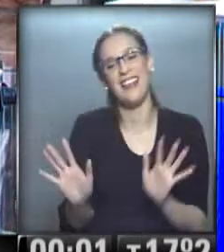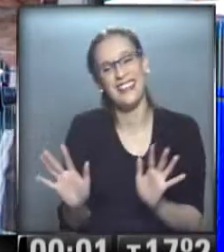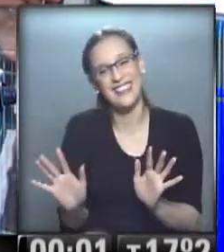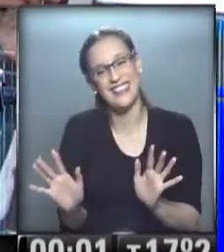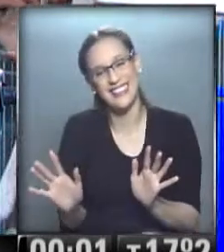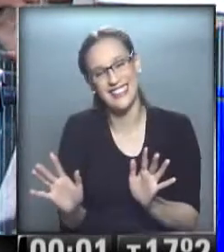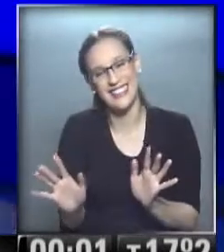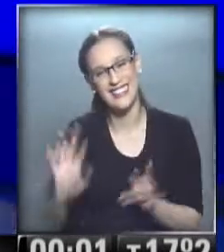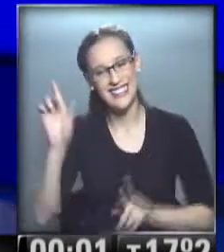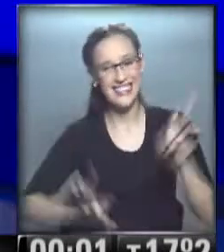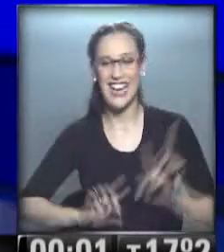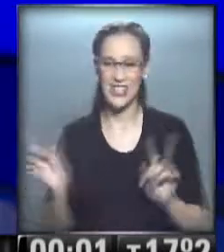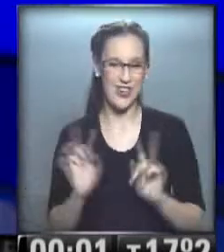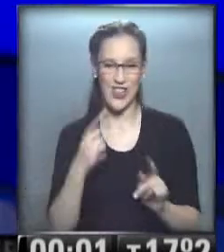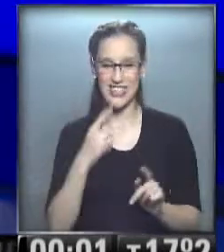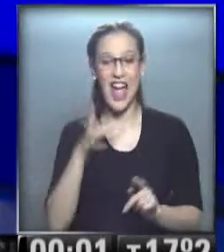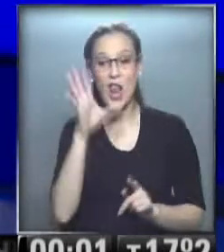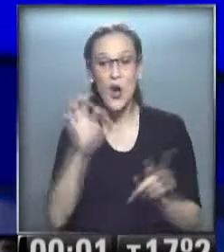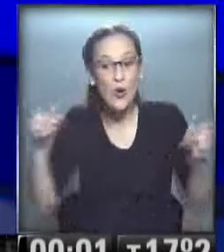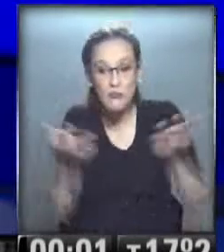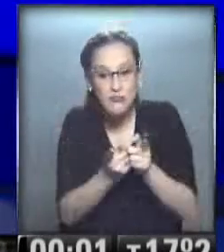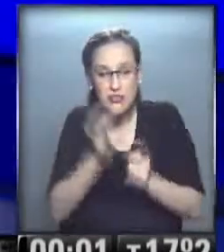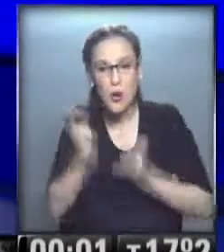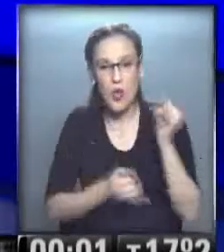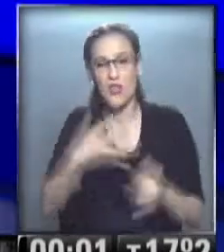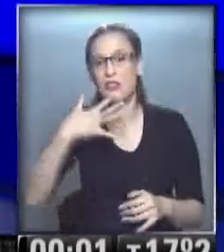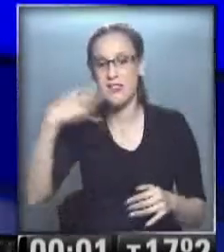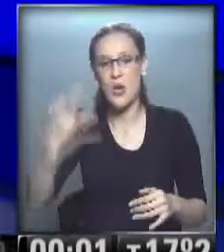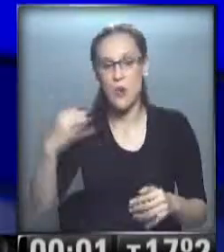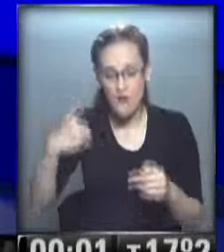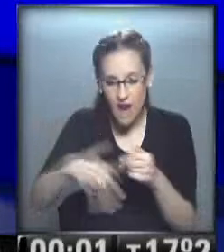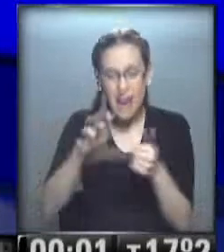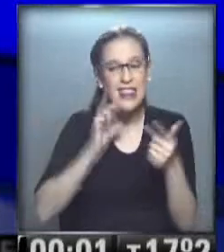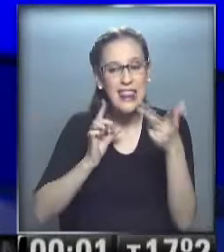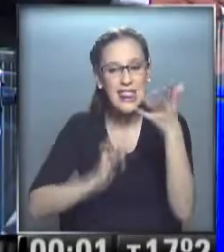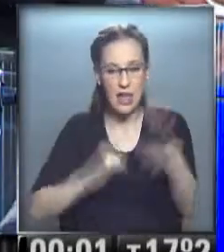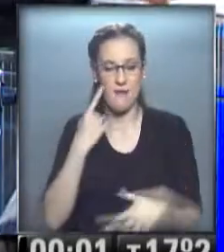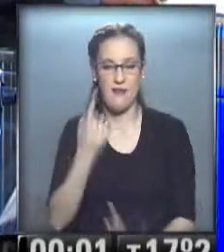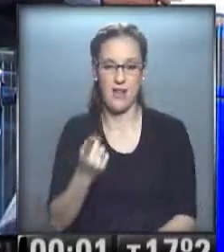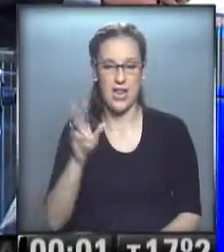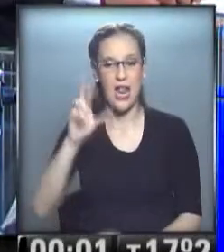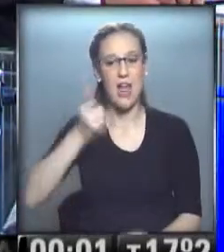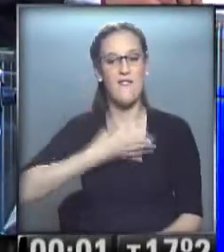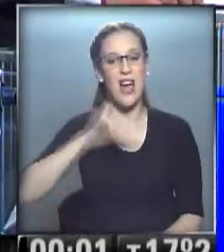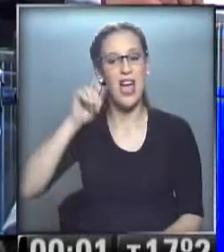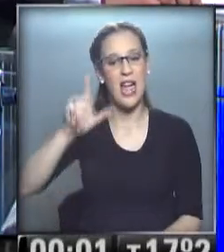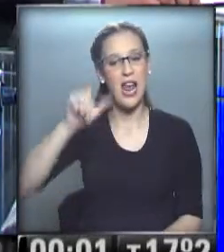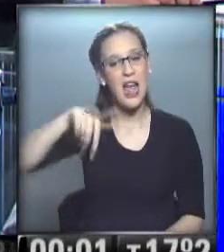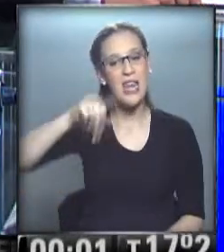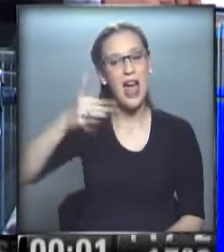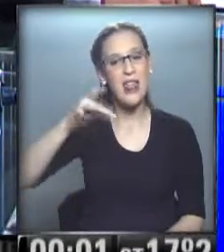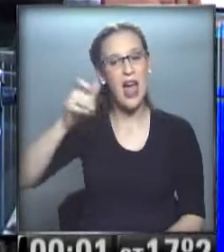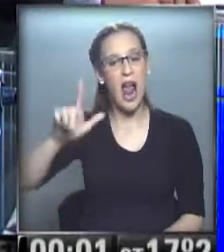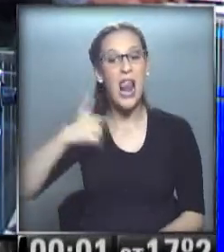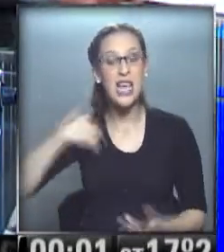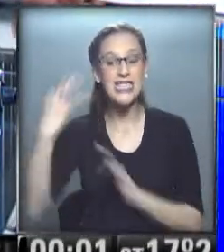por ahora van a competir. Algo muy cortito te voy a contar, que probablemente a lo largo de los próximos días lo vamos a ver. Rafael Nadal ya está en la Argentina, ha llegado para